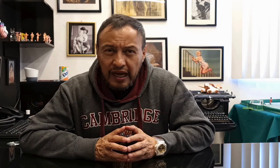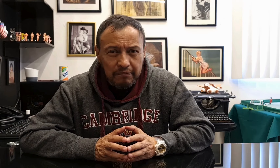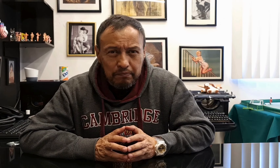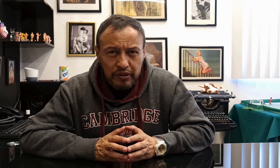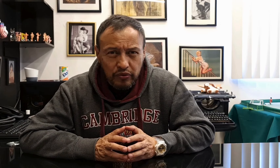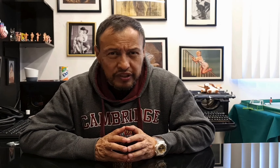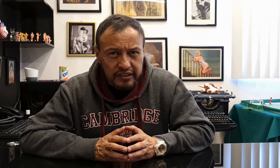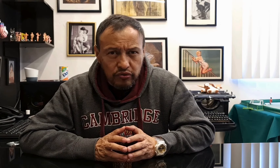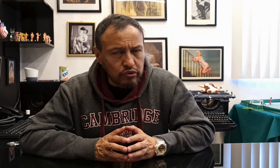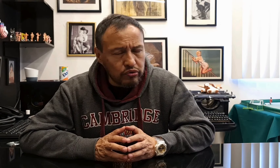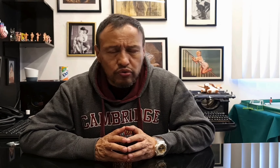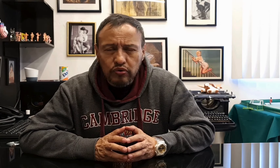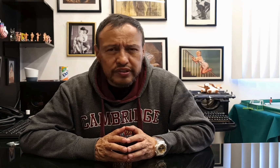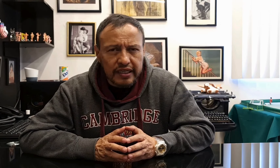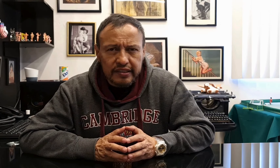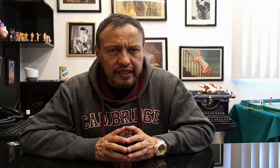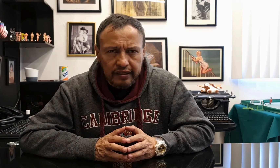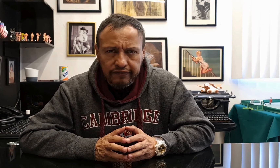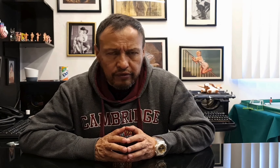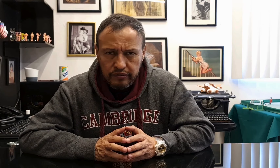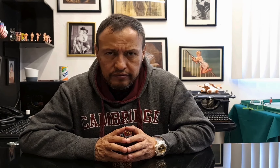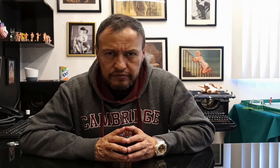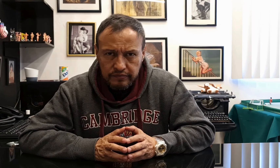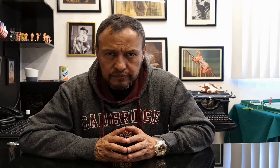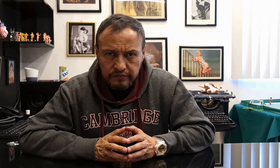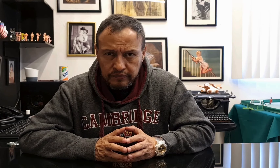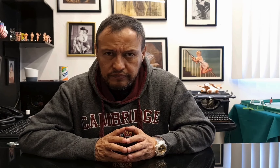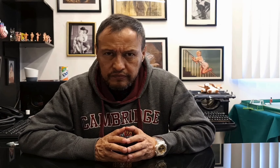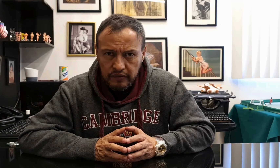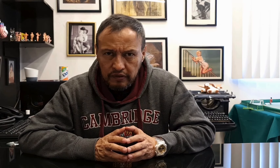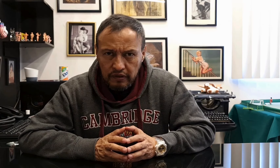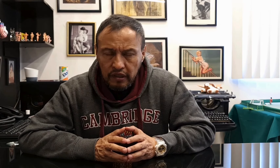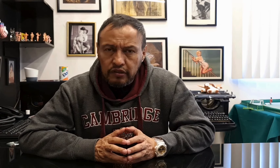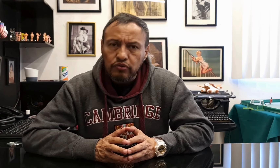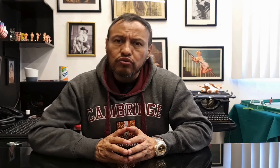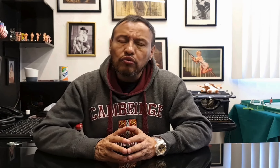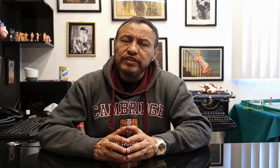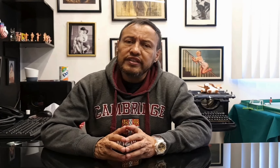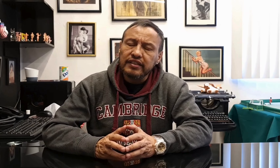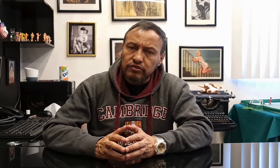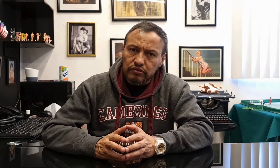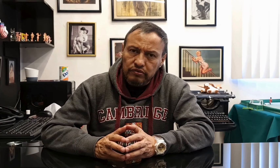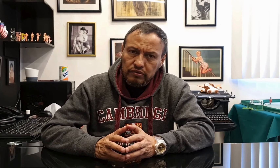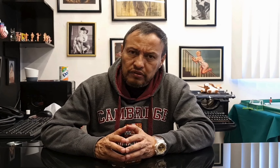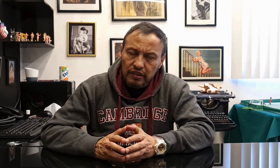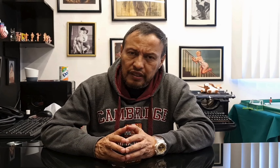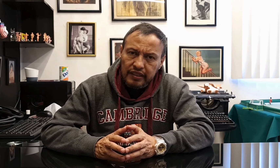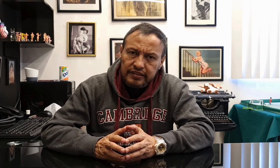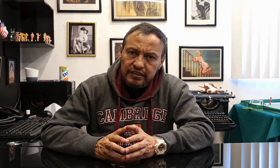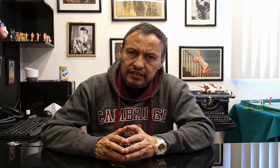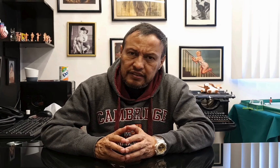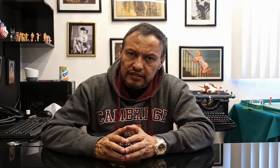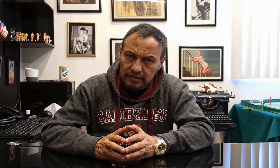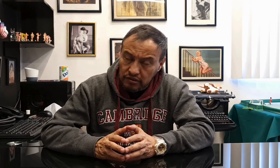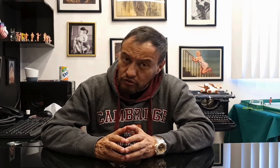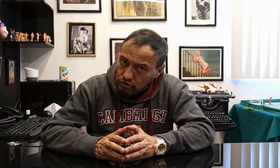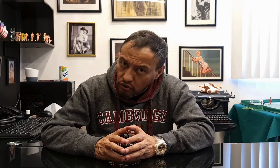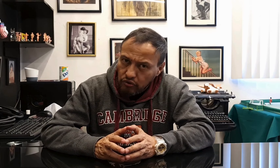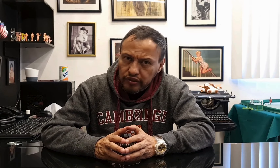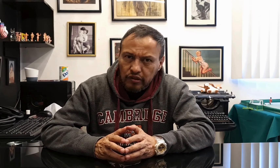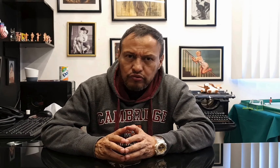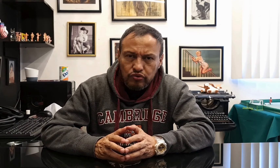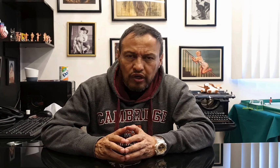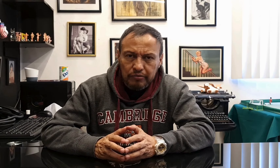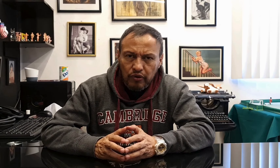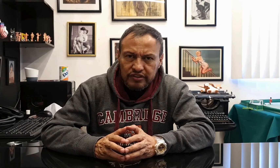de amplio riesgo, no solo está el teléfono, no solo es eso, es no